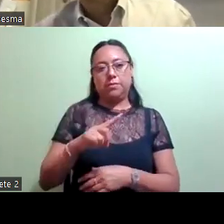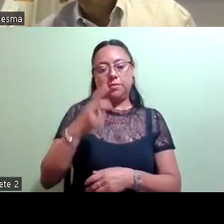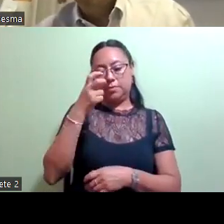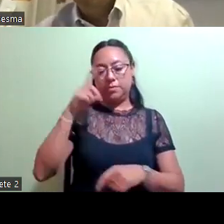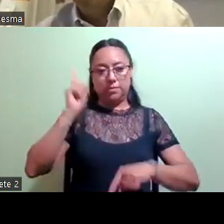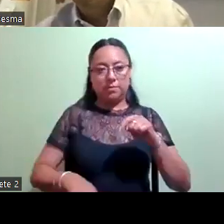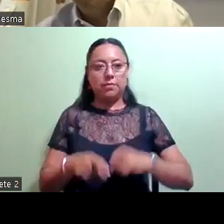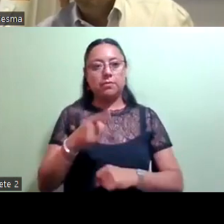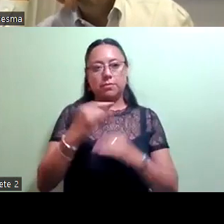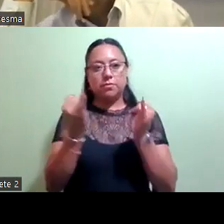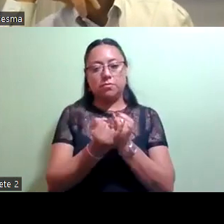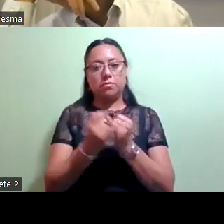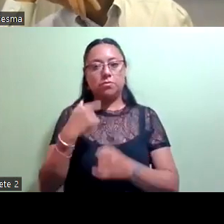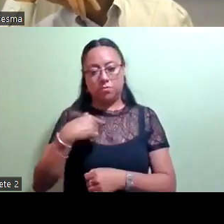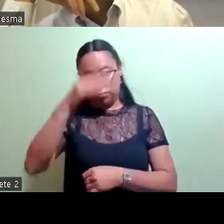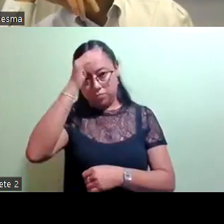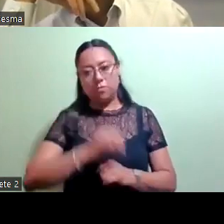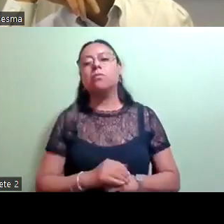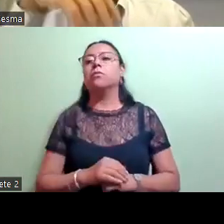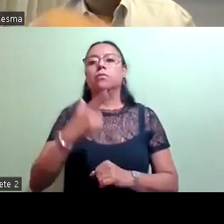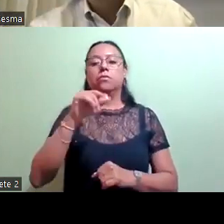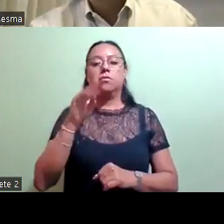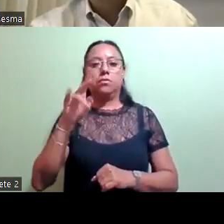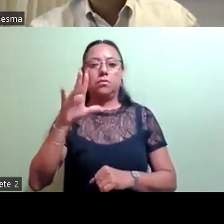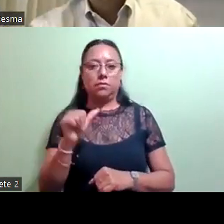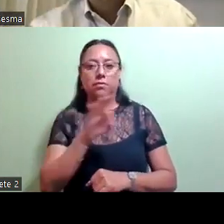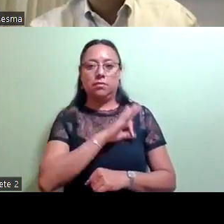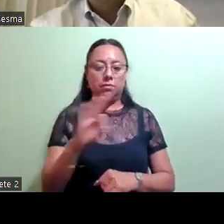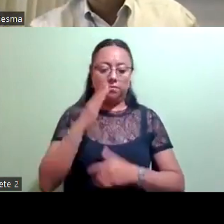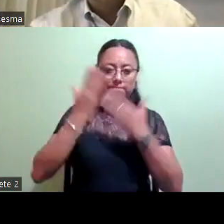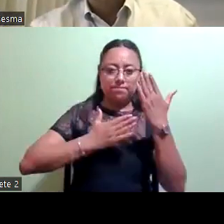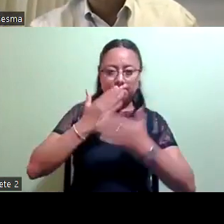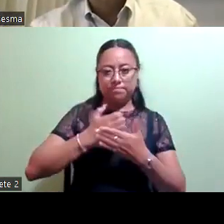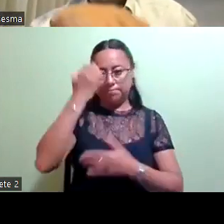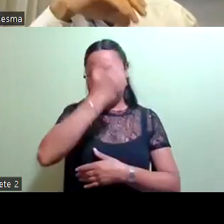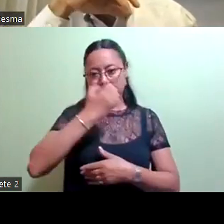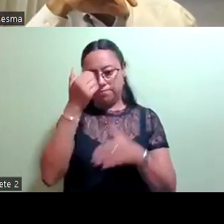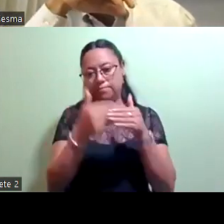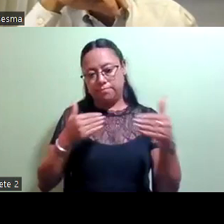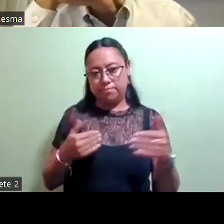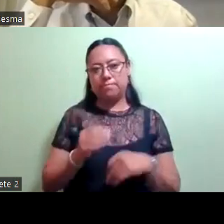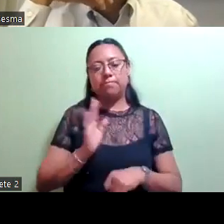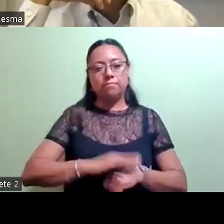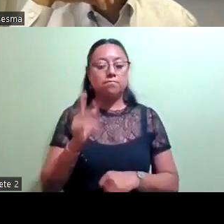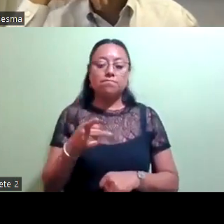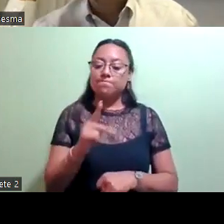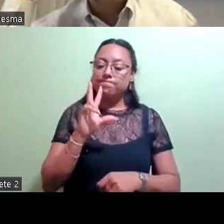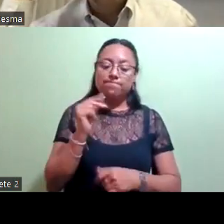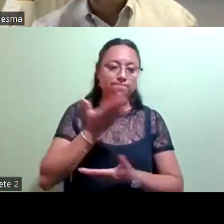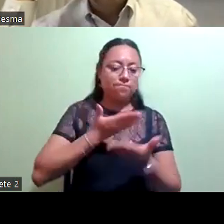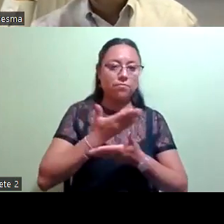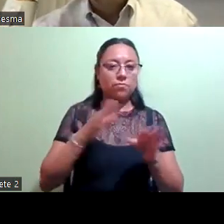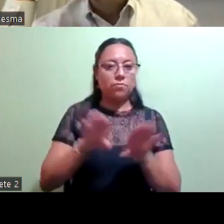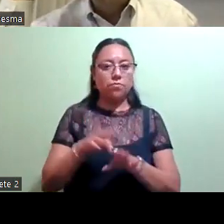también coincido con la diputada Gabriela que se puede realizar un análisis previo. Sin embargo, de verdad, no comparto, presidente, nuevamente la forma en la que se conduce esta